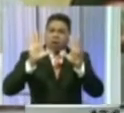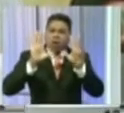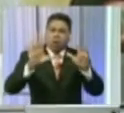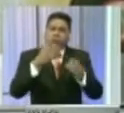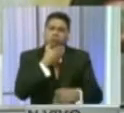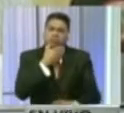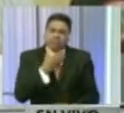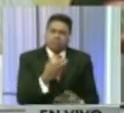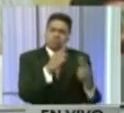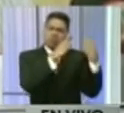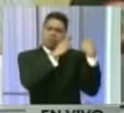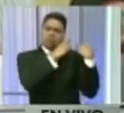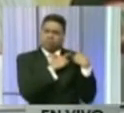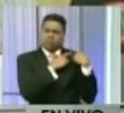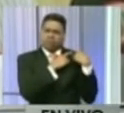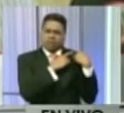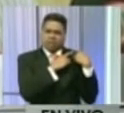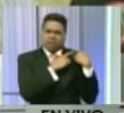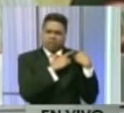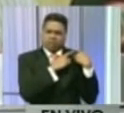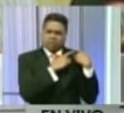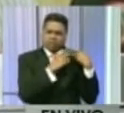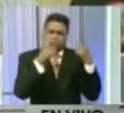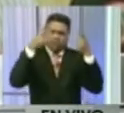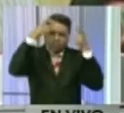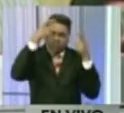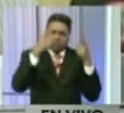esa responsabilidad,